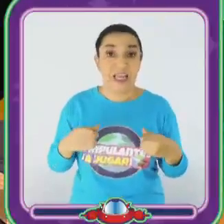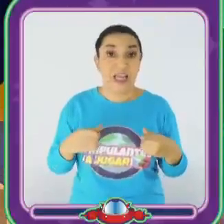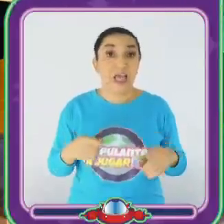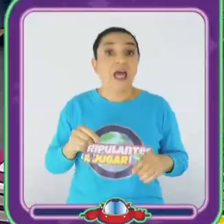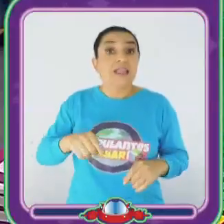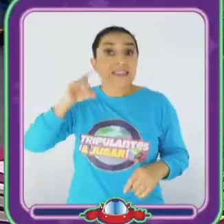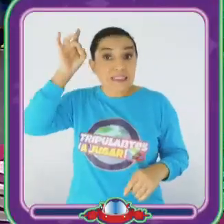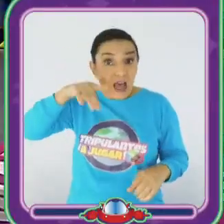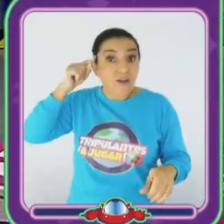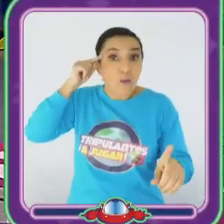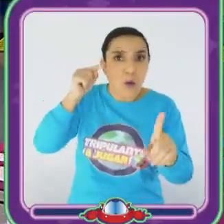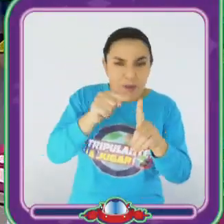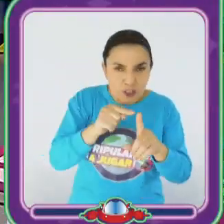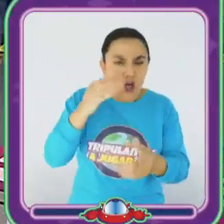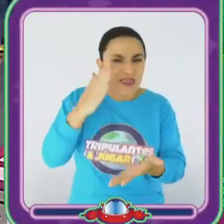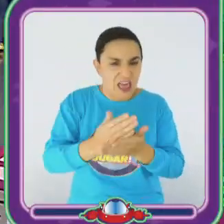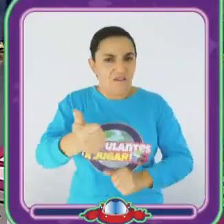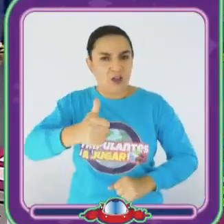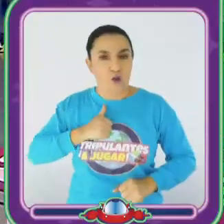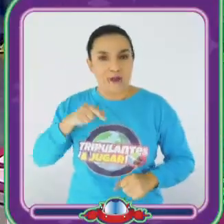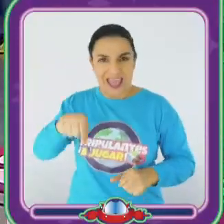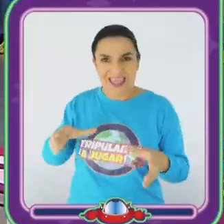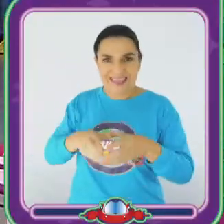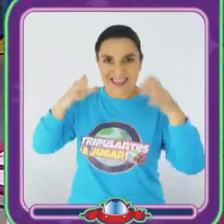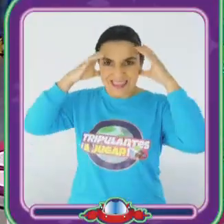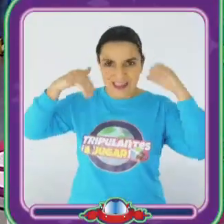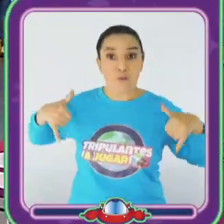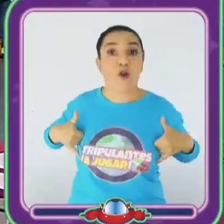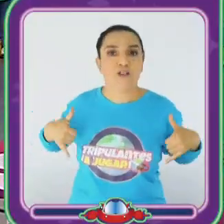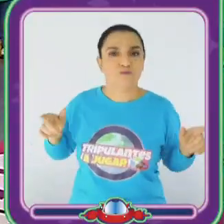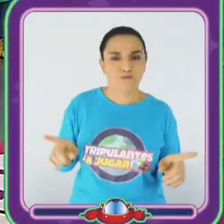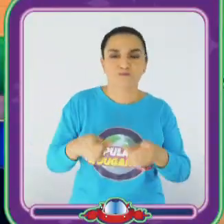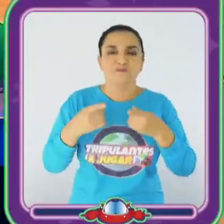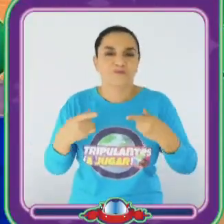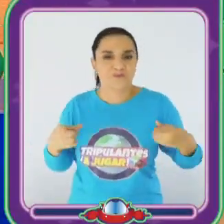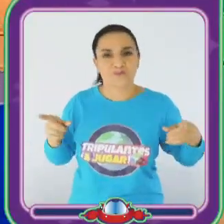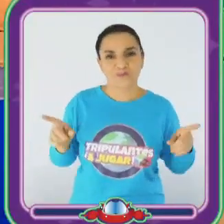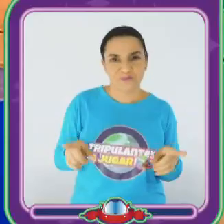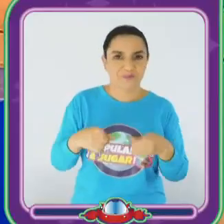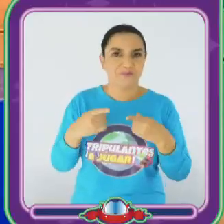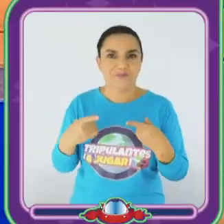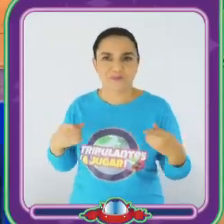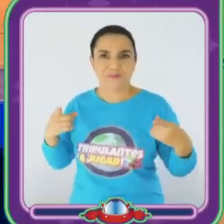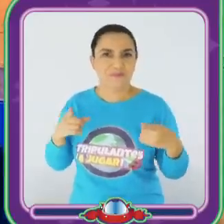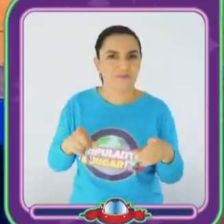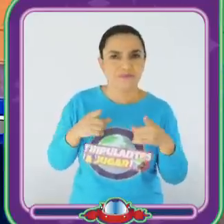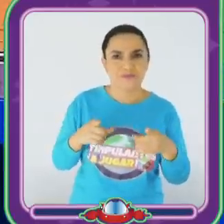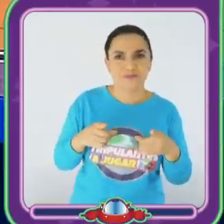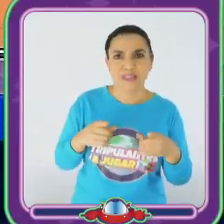Así sabremos cuál es la misión que tiene que cumplir esta tripulación.